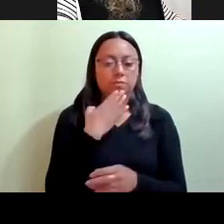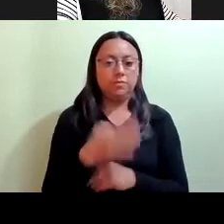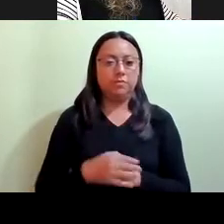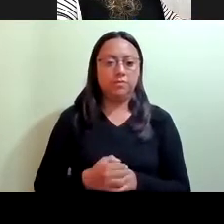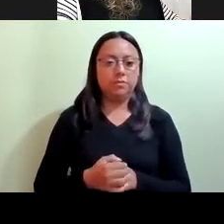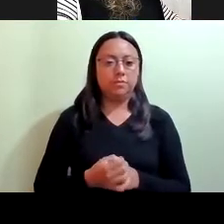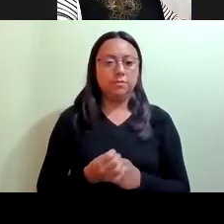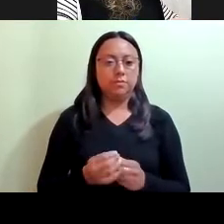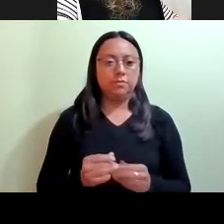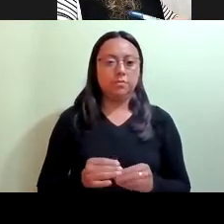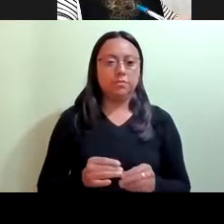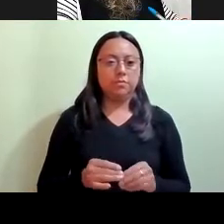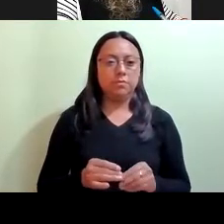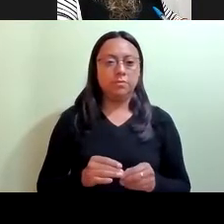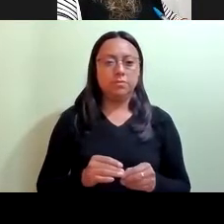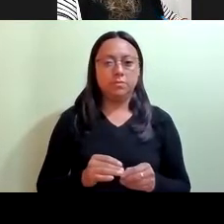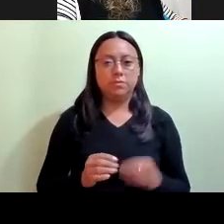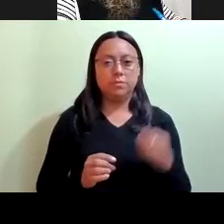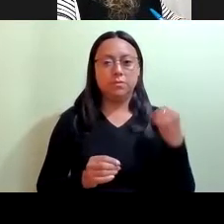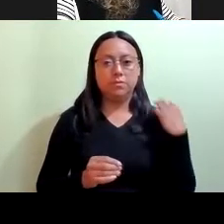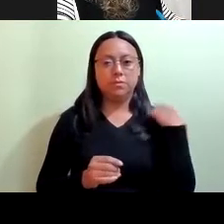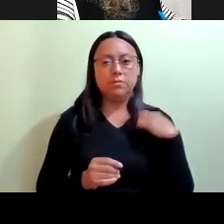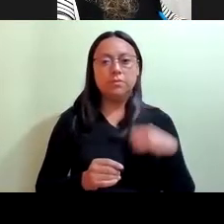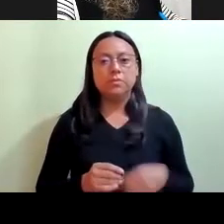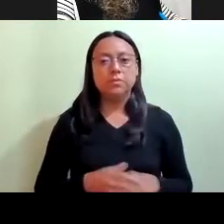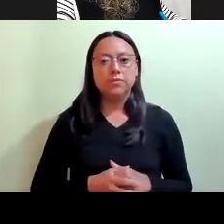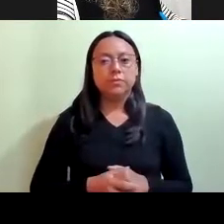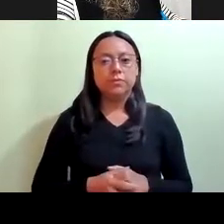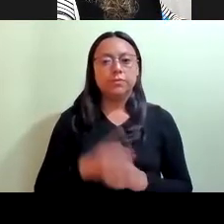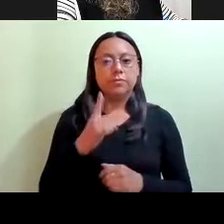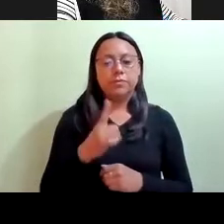Una observación del diputado Gaviño.